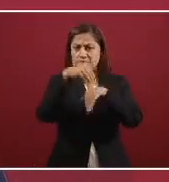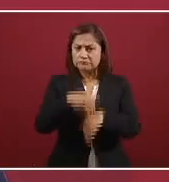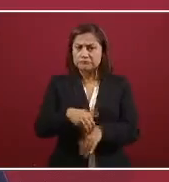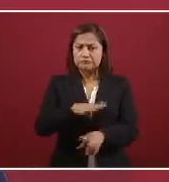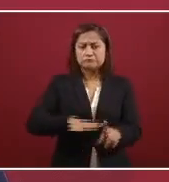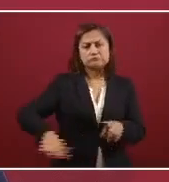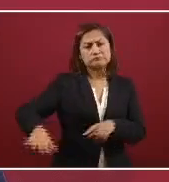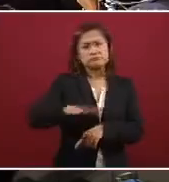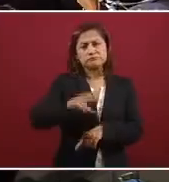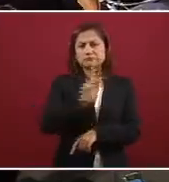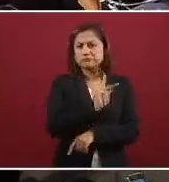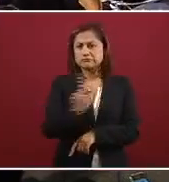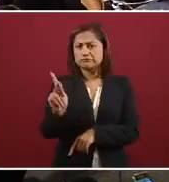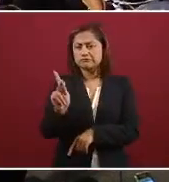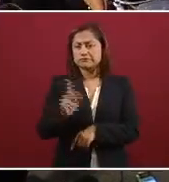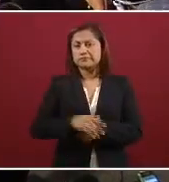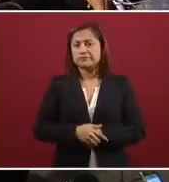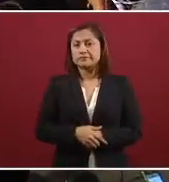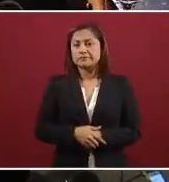y